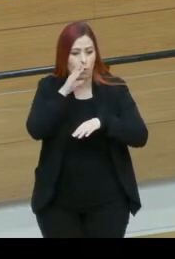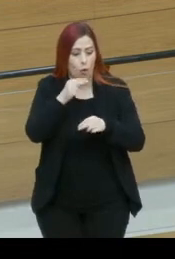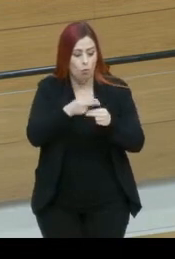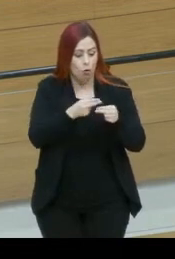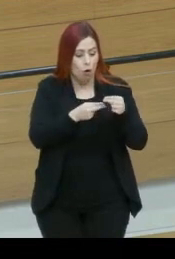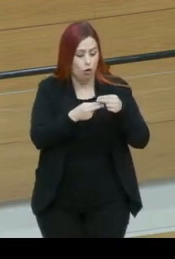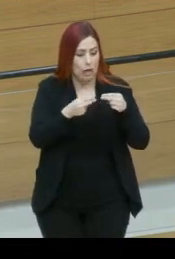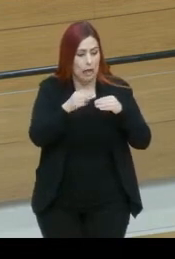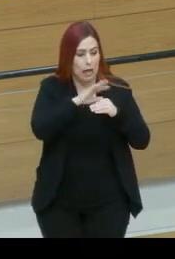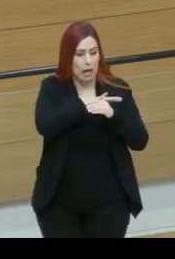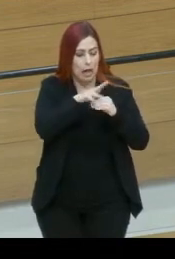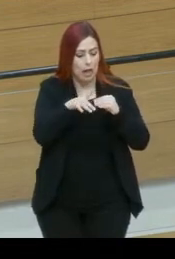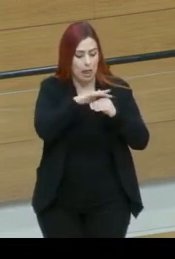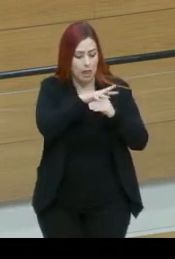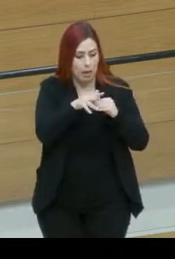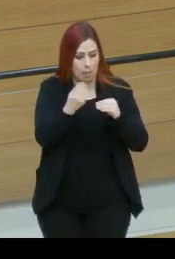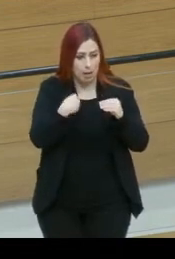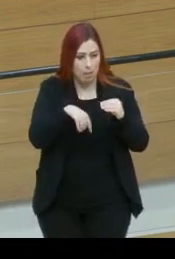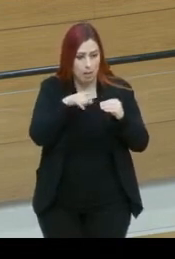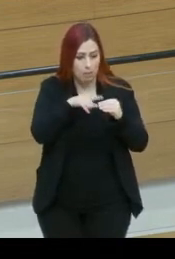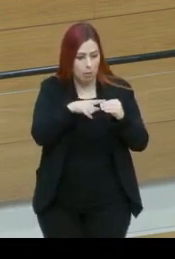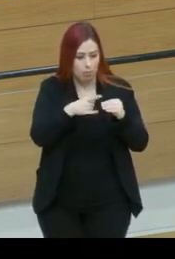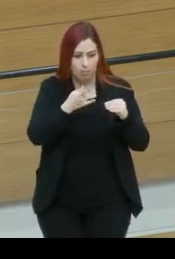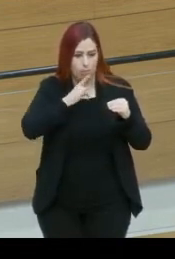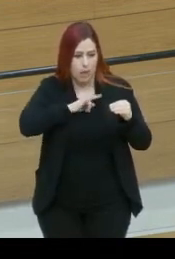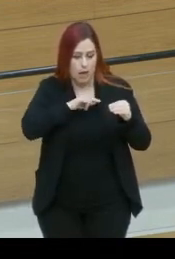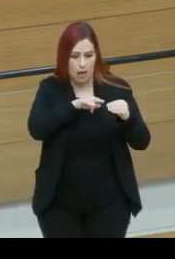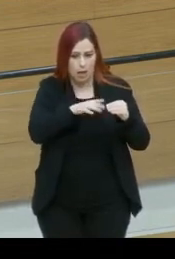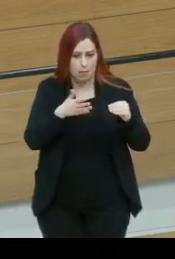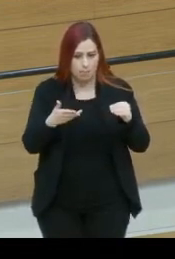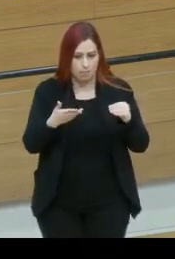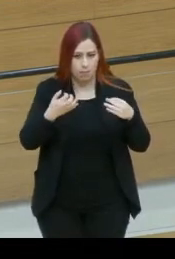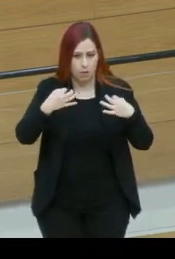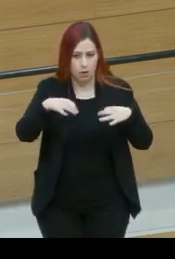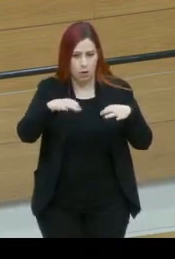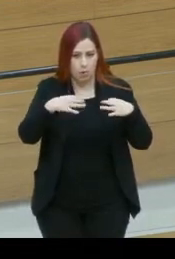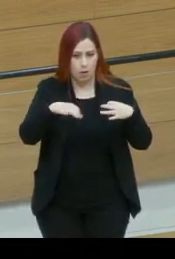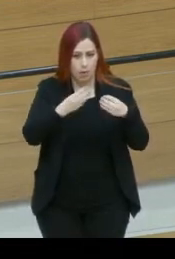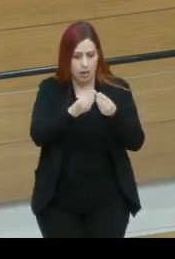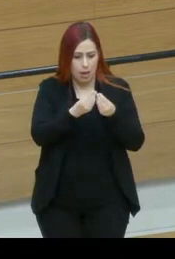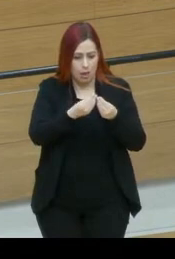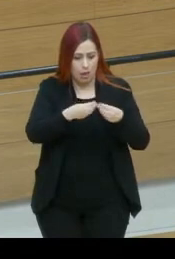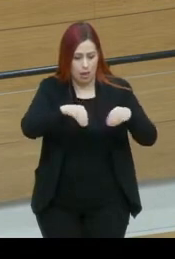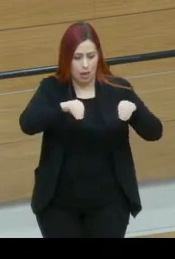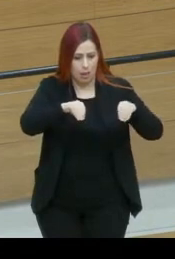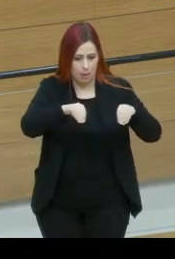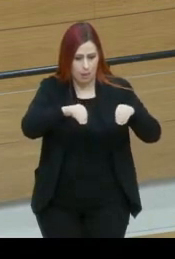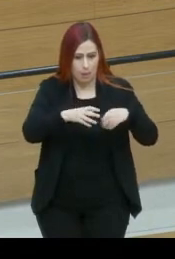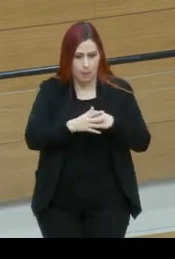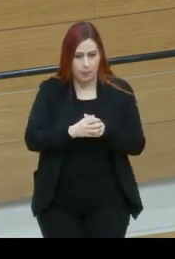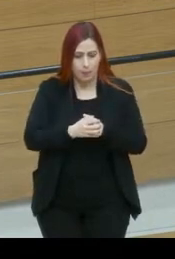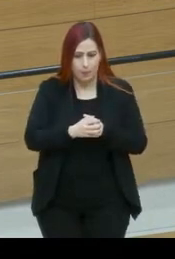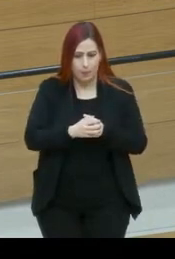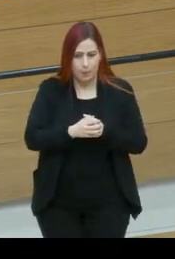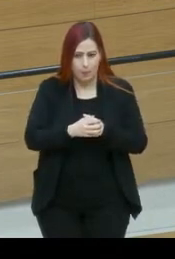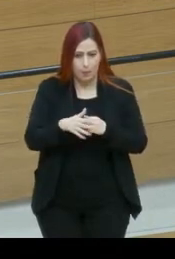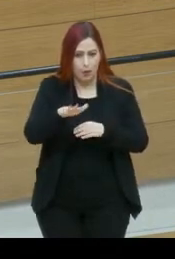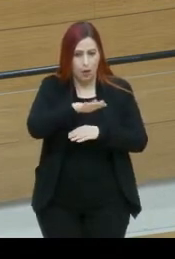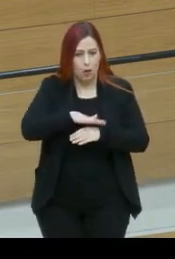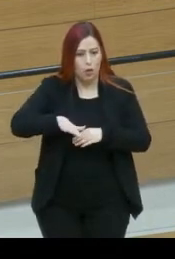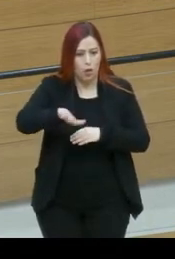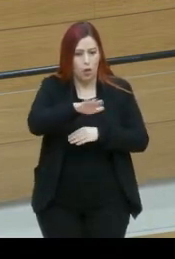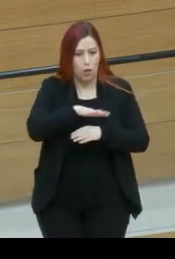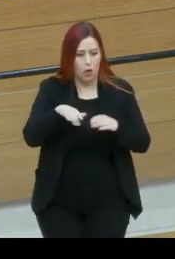una enzima que generalmente está mal, está normalmente desplegada, que se dice, en el retículo